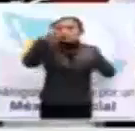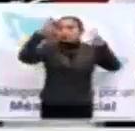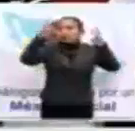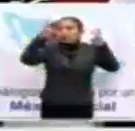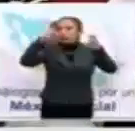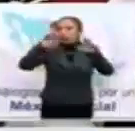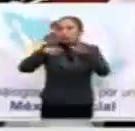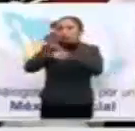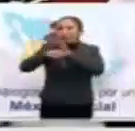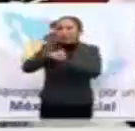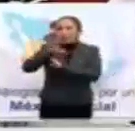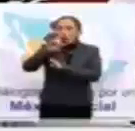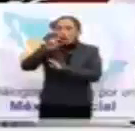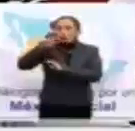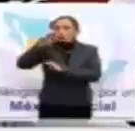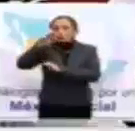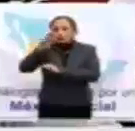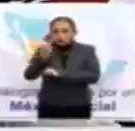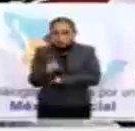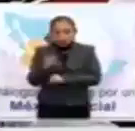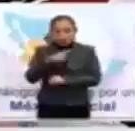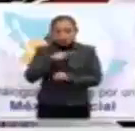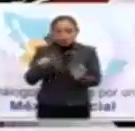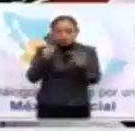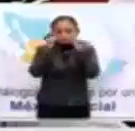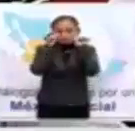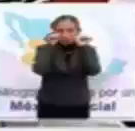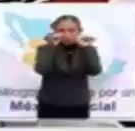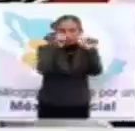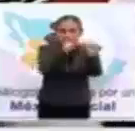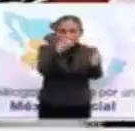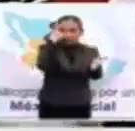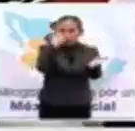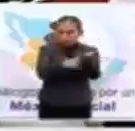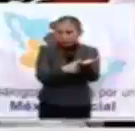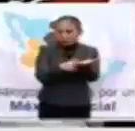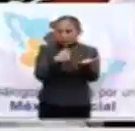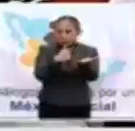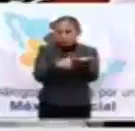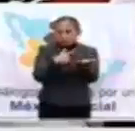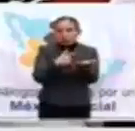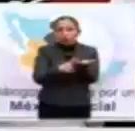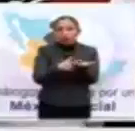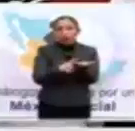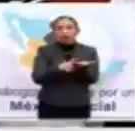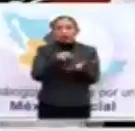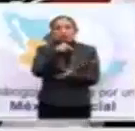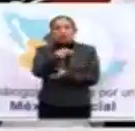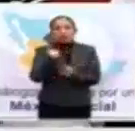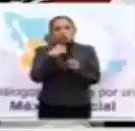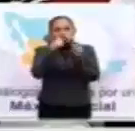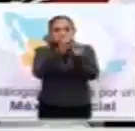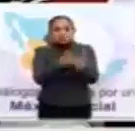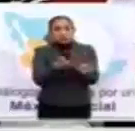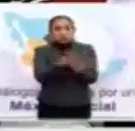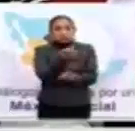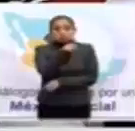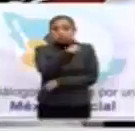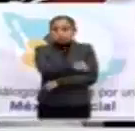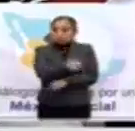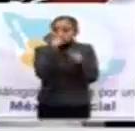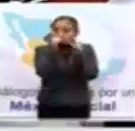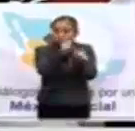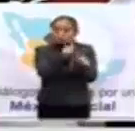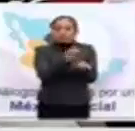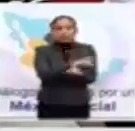corrupción es un tema al que le debemos dedicar en el Congreso mucha importancia, porque